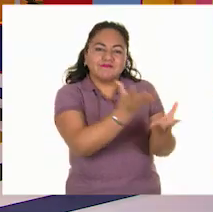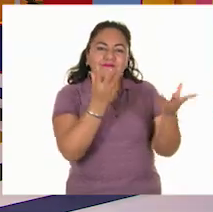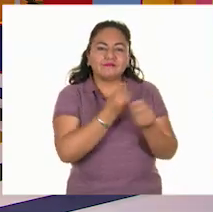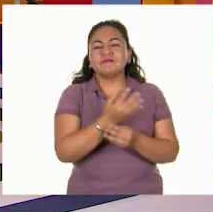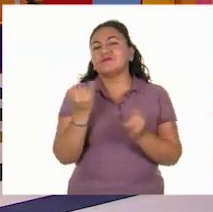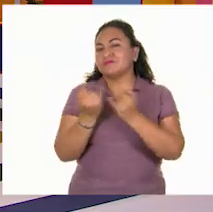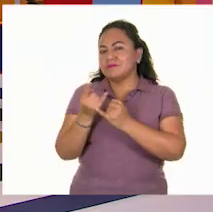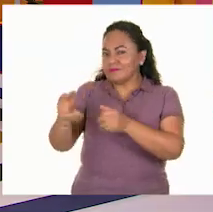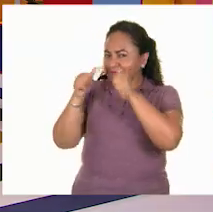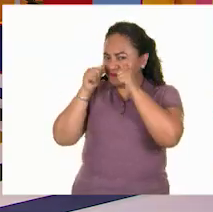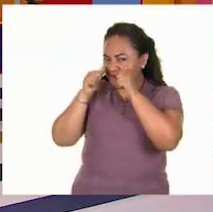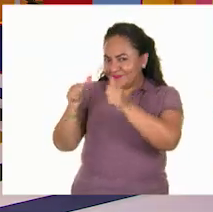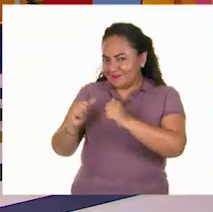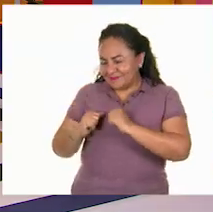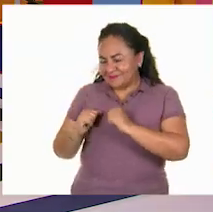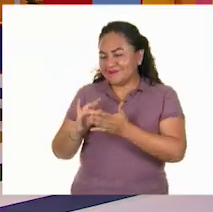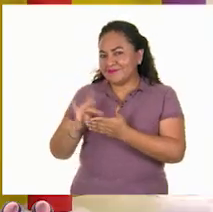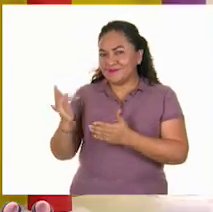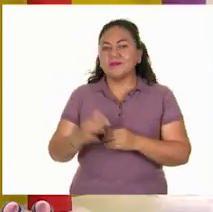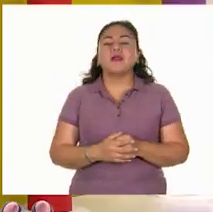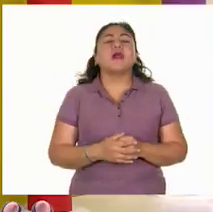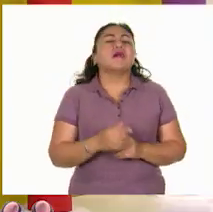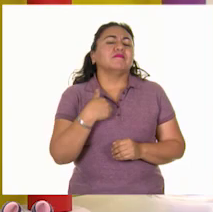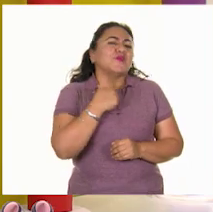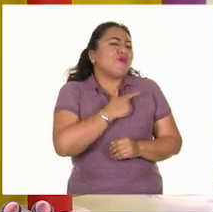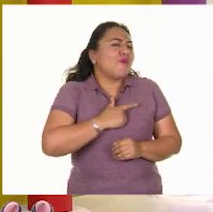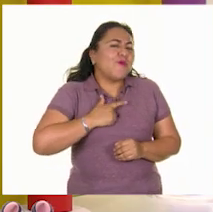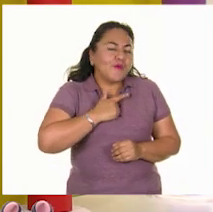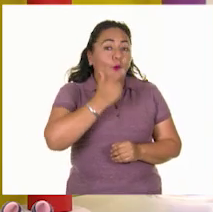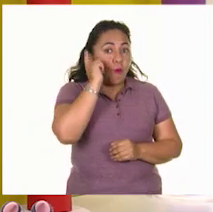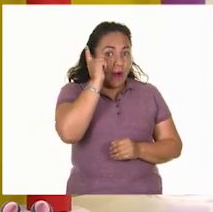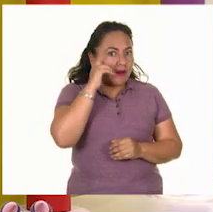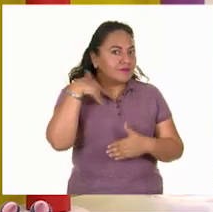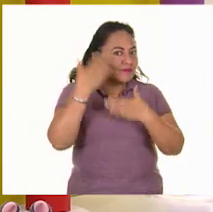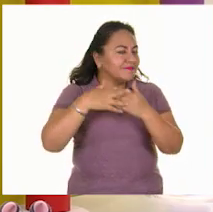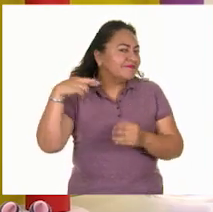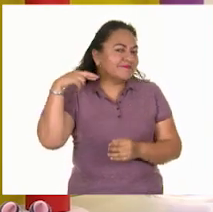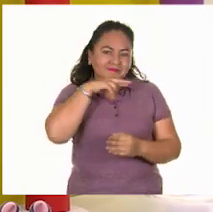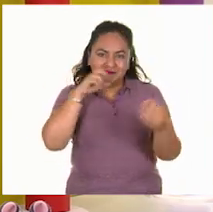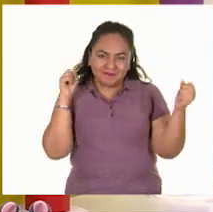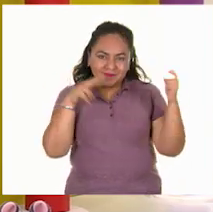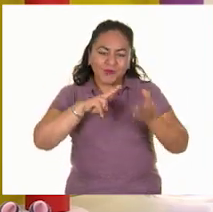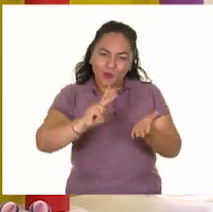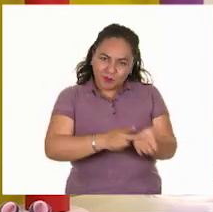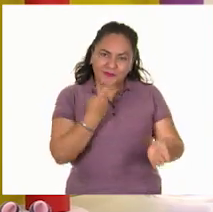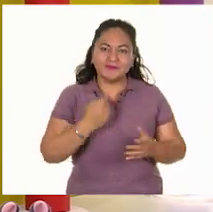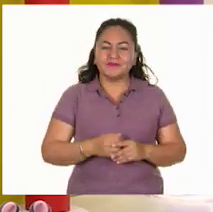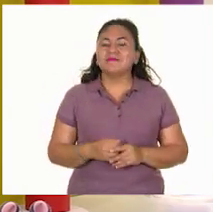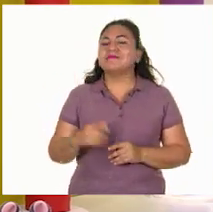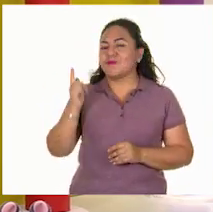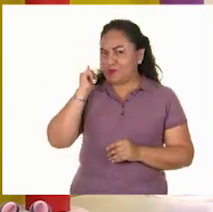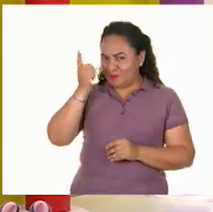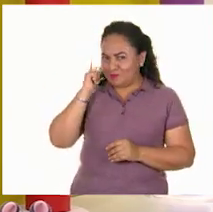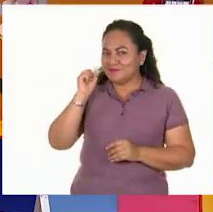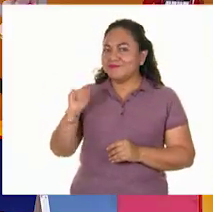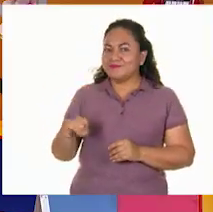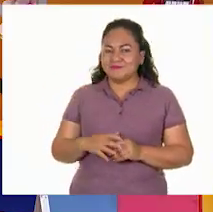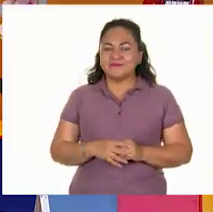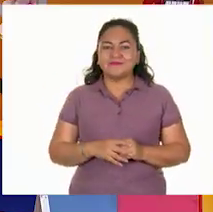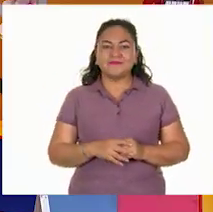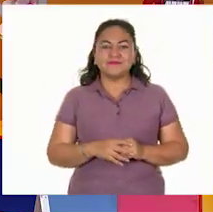ti por poner atención. Ay, pues es un placer como siempre y ojalá muy pronto nos veamos de nuevo. Ojalá que sí. Muy